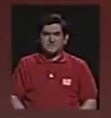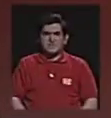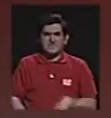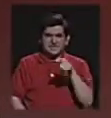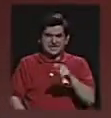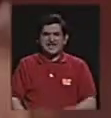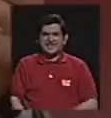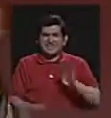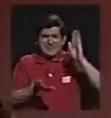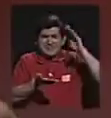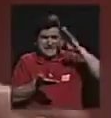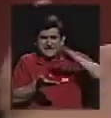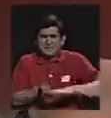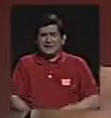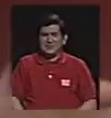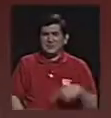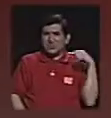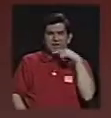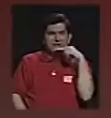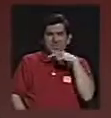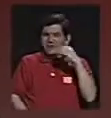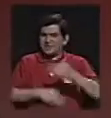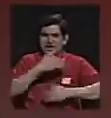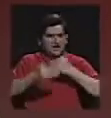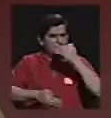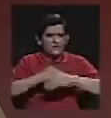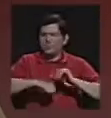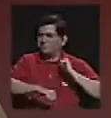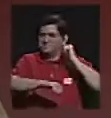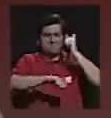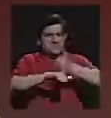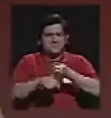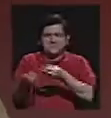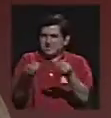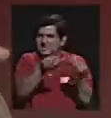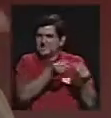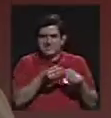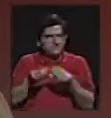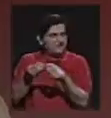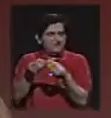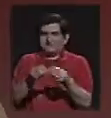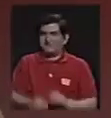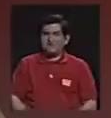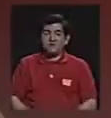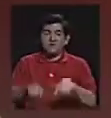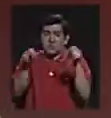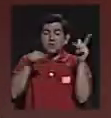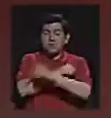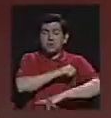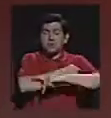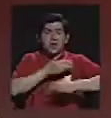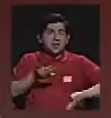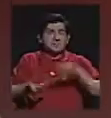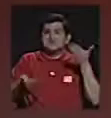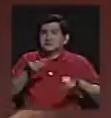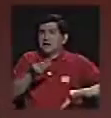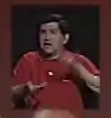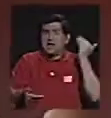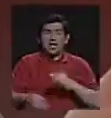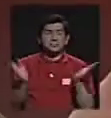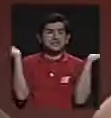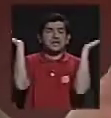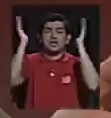Cristiana, no logró desarrollar un proceso de implantación territorial y hay regiones del país donde prácticamente